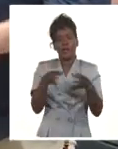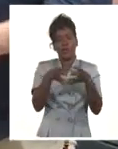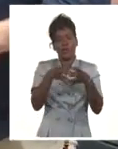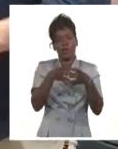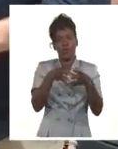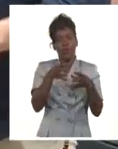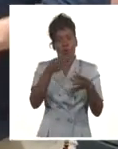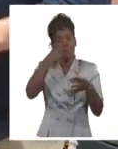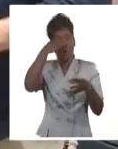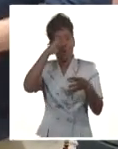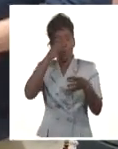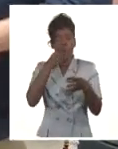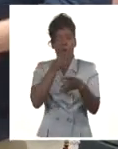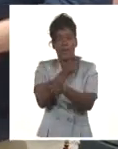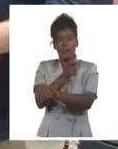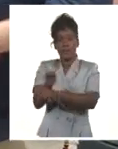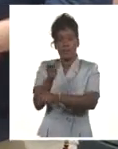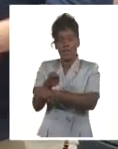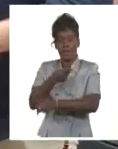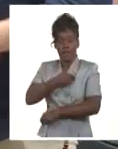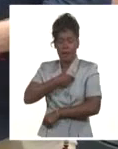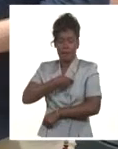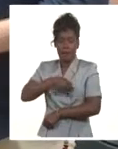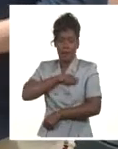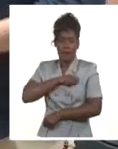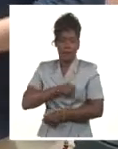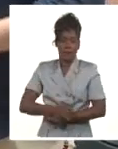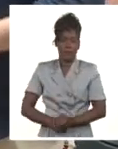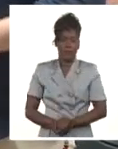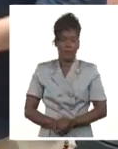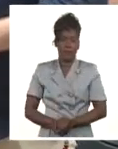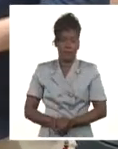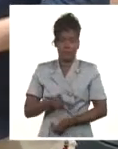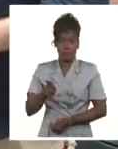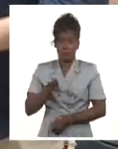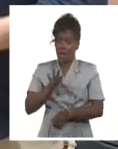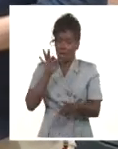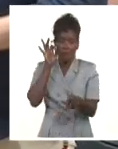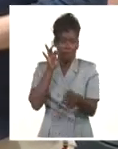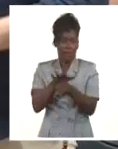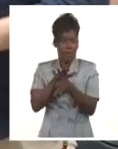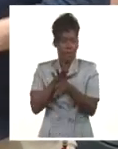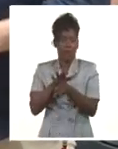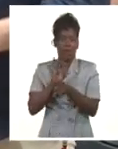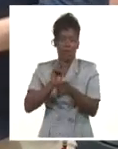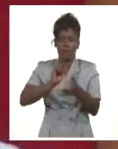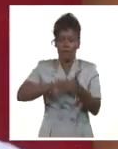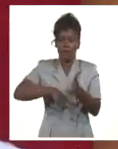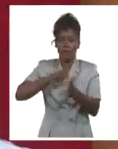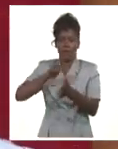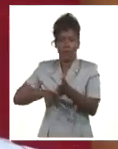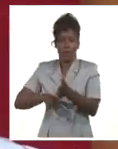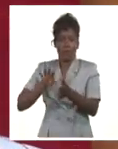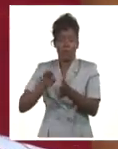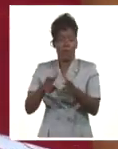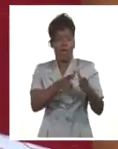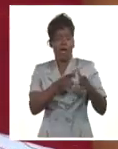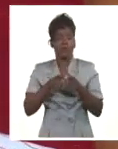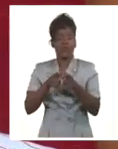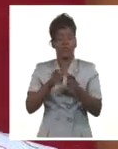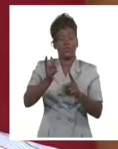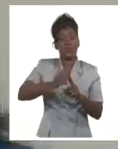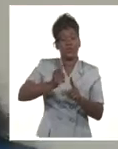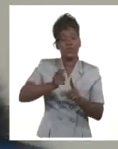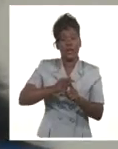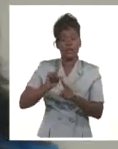la defensa de los derechos de la clase obrera. Sobre esa base se firmó también una declaración de asociación entre la CTC y